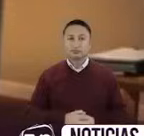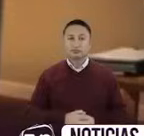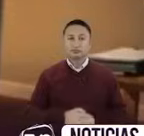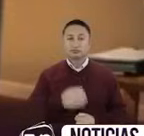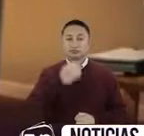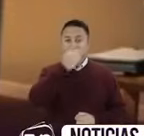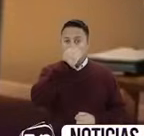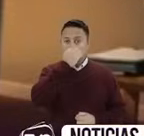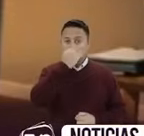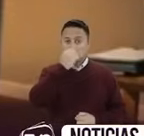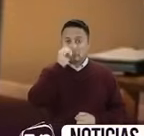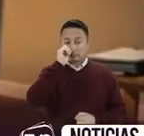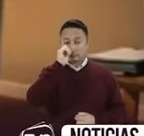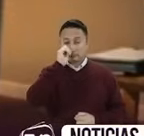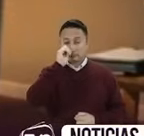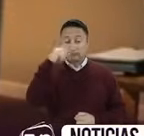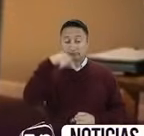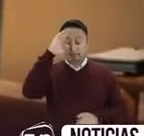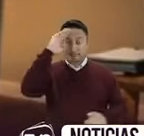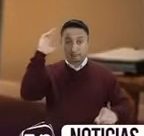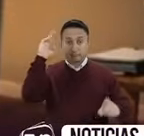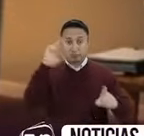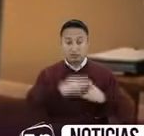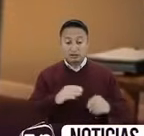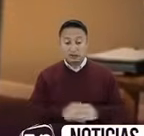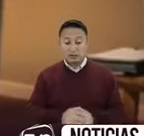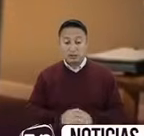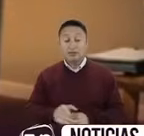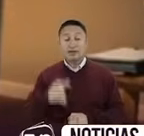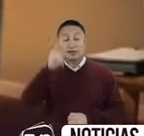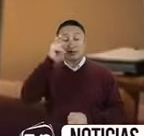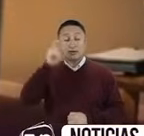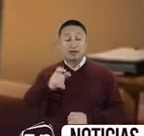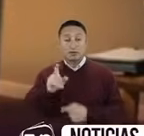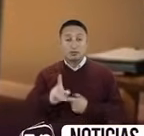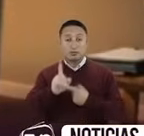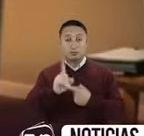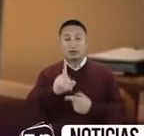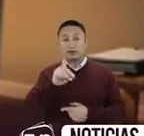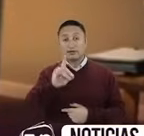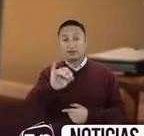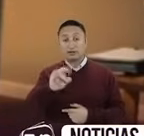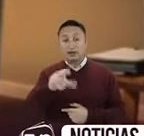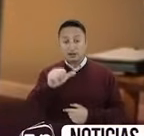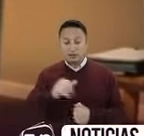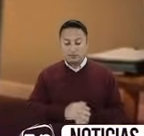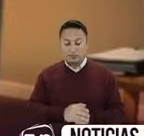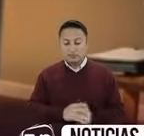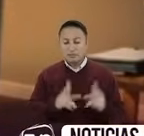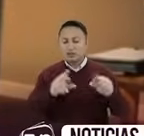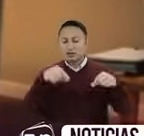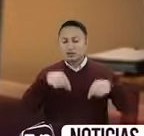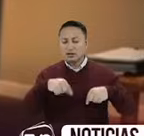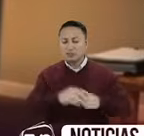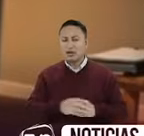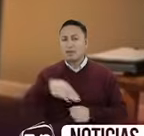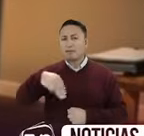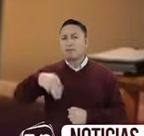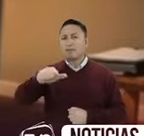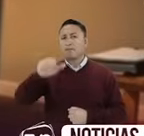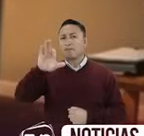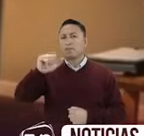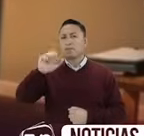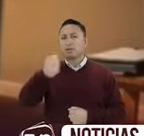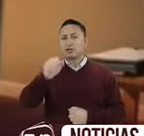el mensaje que nos da la señora fiscal general del Estado, Diana Salazar, con relación al tema metástasis, nos indica